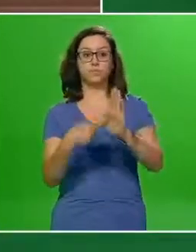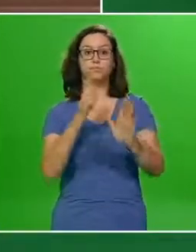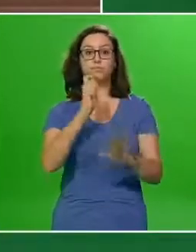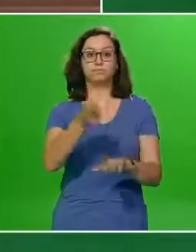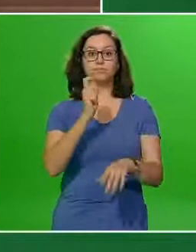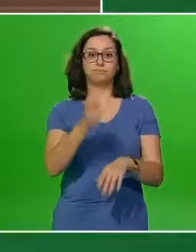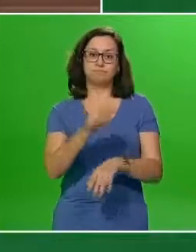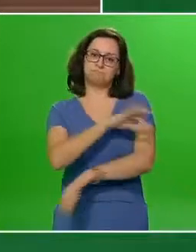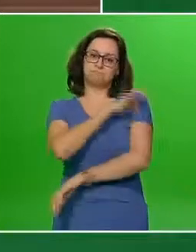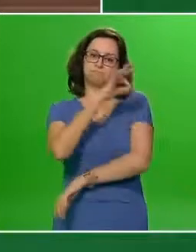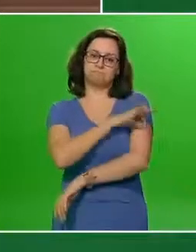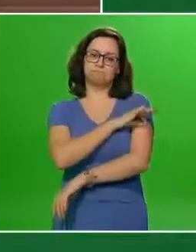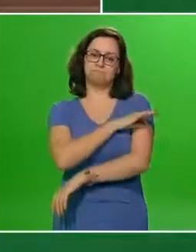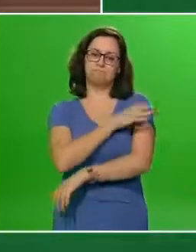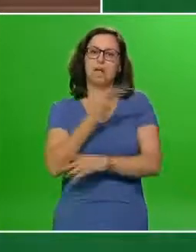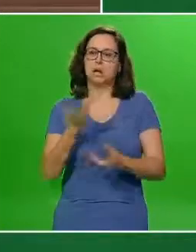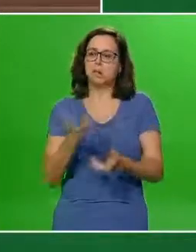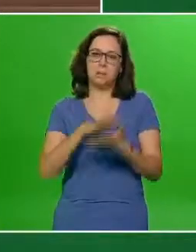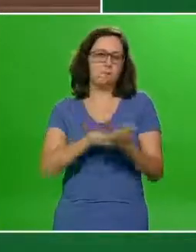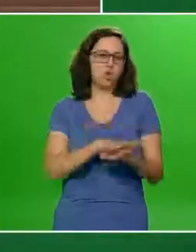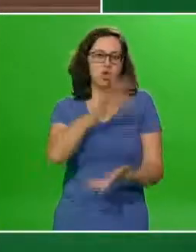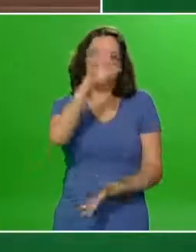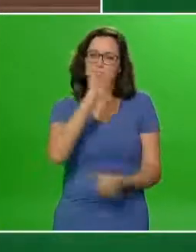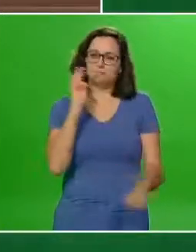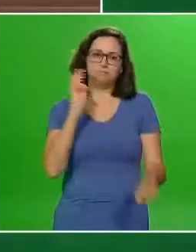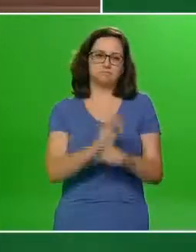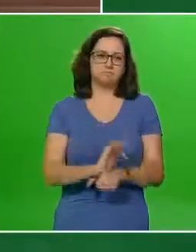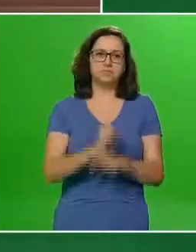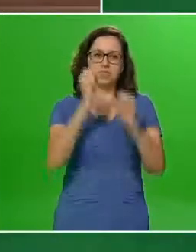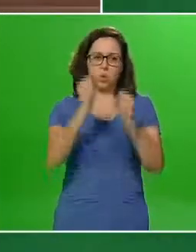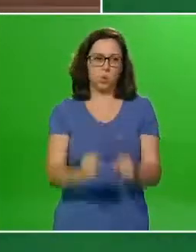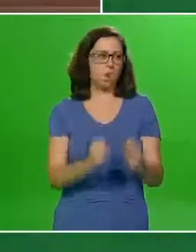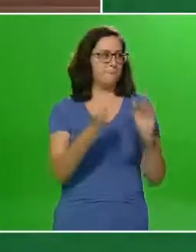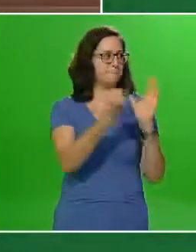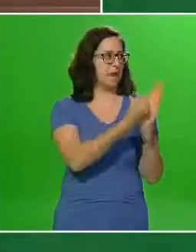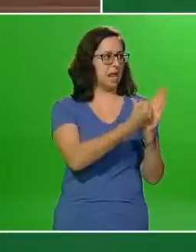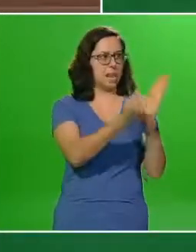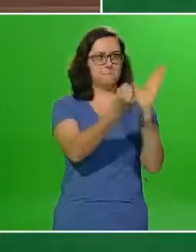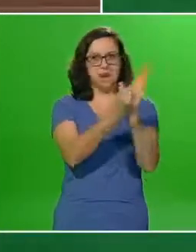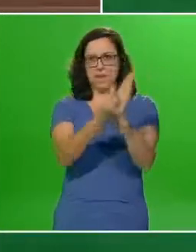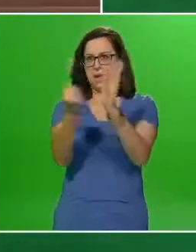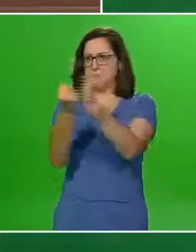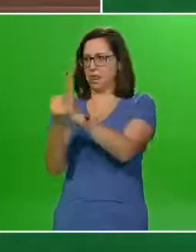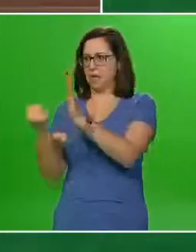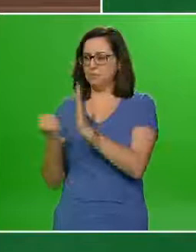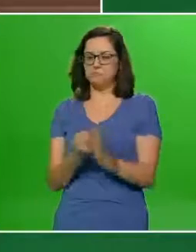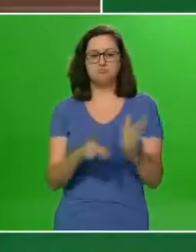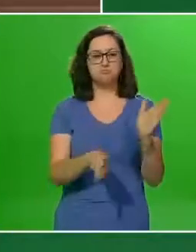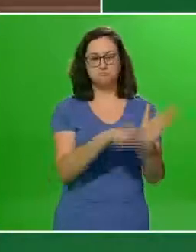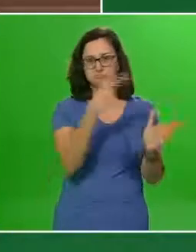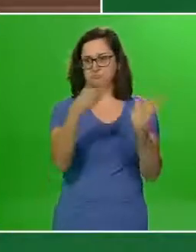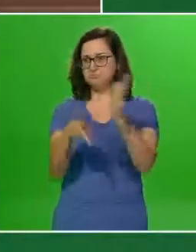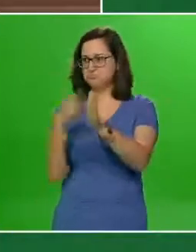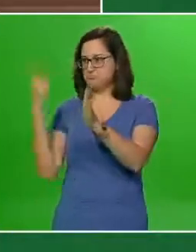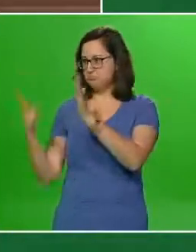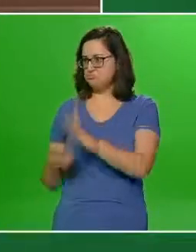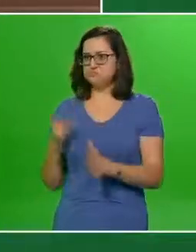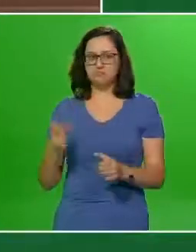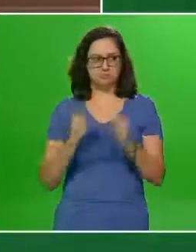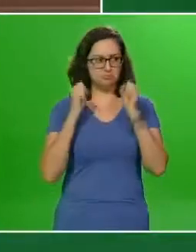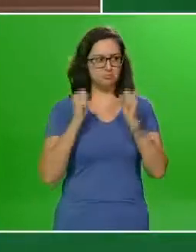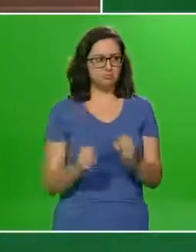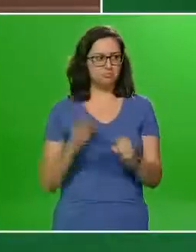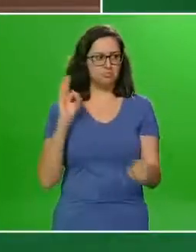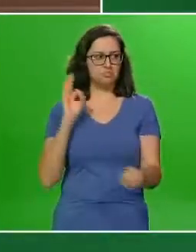que tienen estas vacunas. Todas las vacunas, todas las marcas, como también hemos dicho de manera consistente y constante,